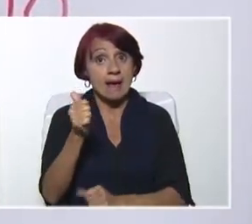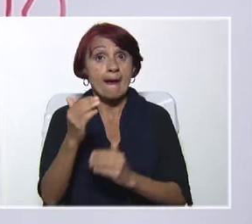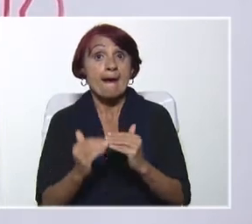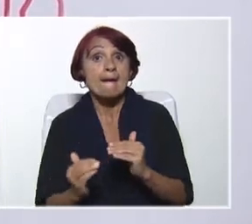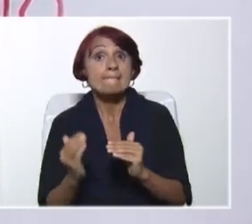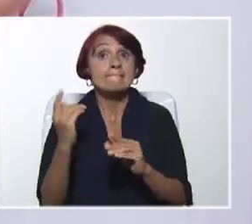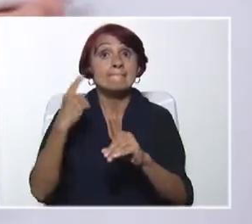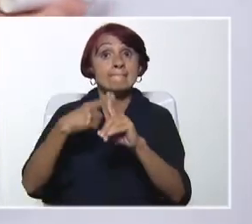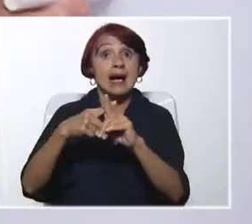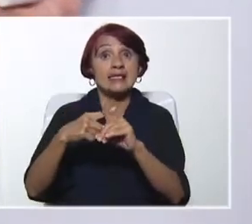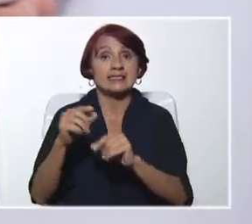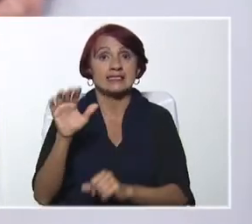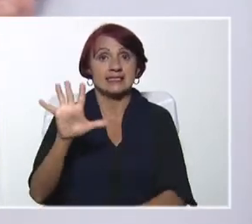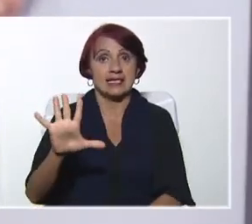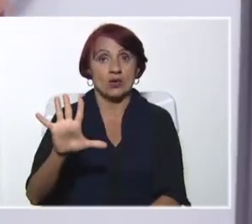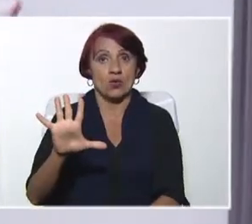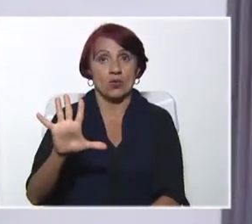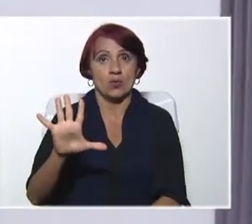más 5